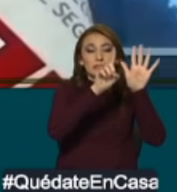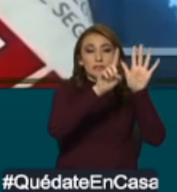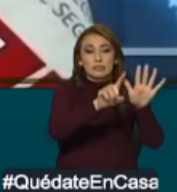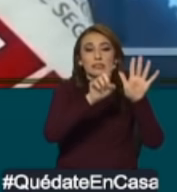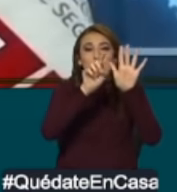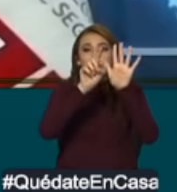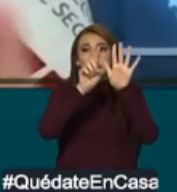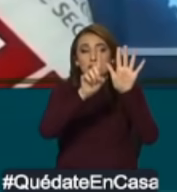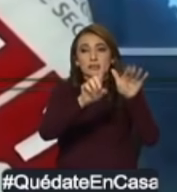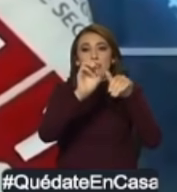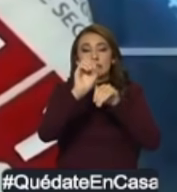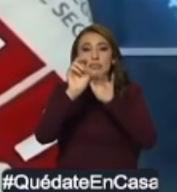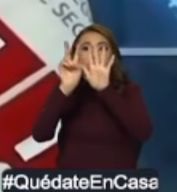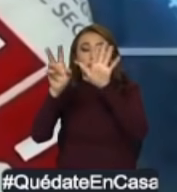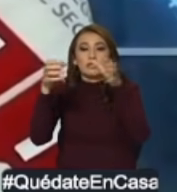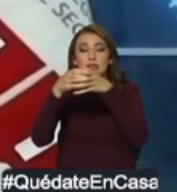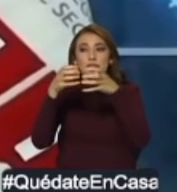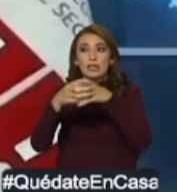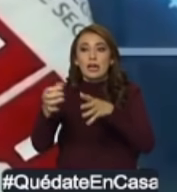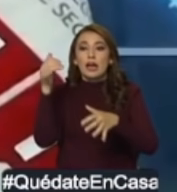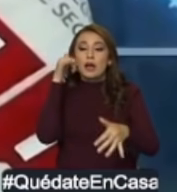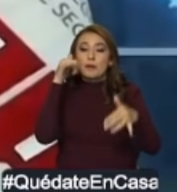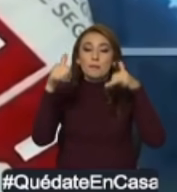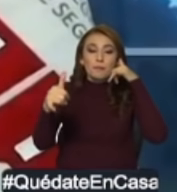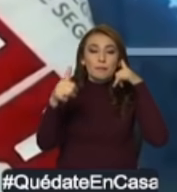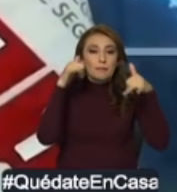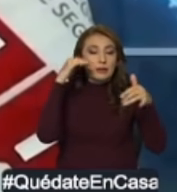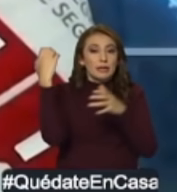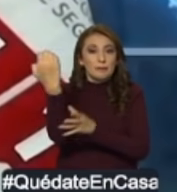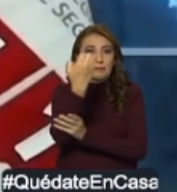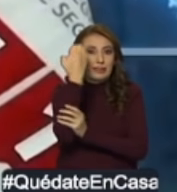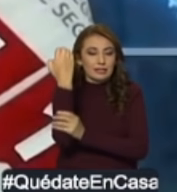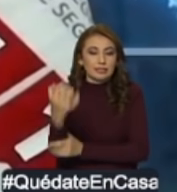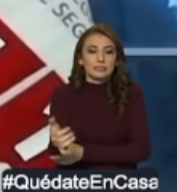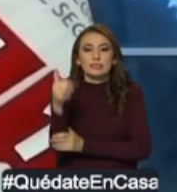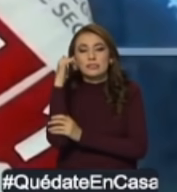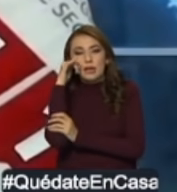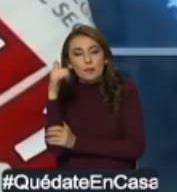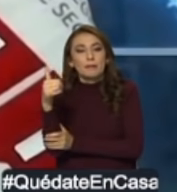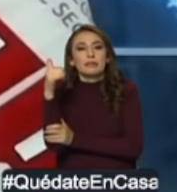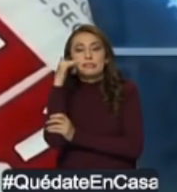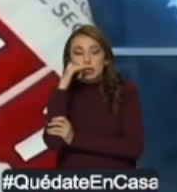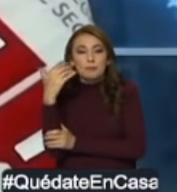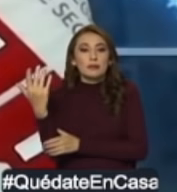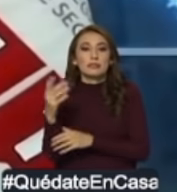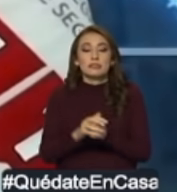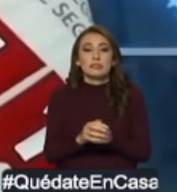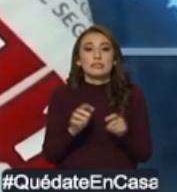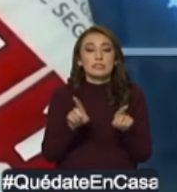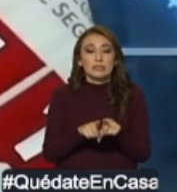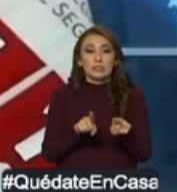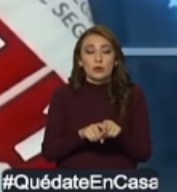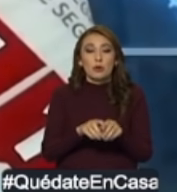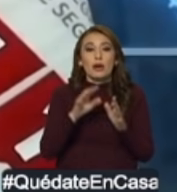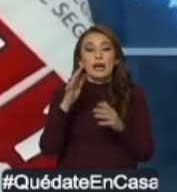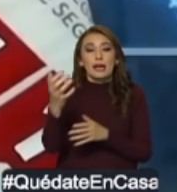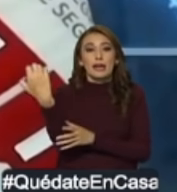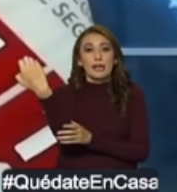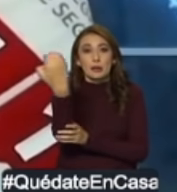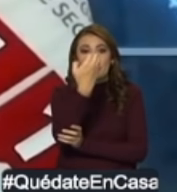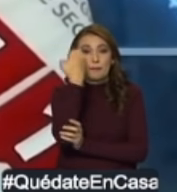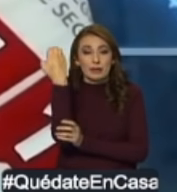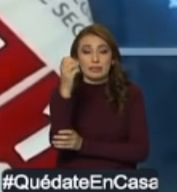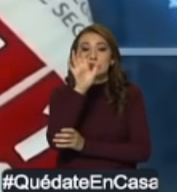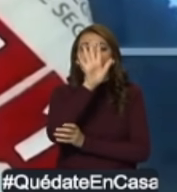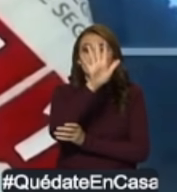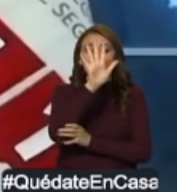607.438, porque por una emergencia puede ingresar más de una llamada. Y estamos nosotros determinando que hacemos 5 categorías de articulaciones de emergencia: